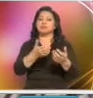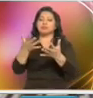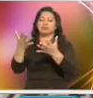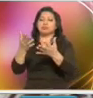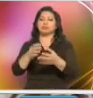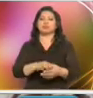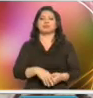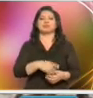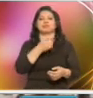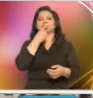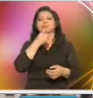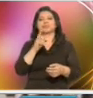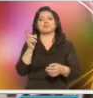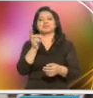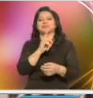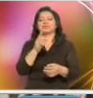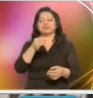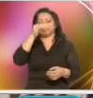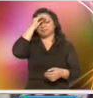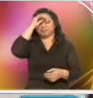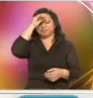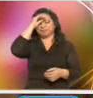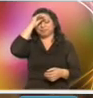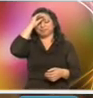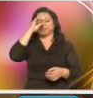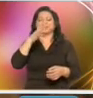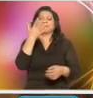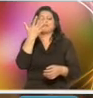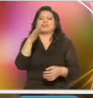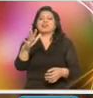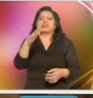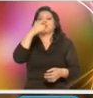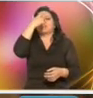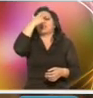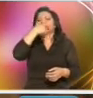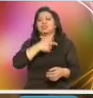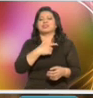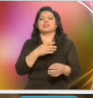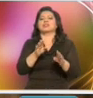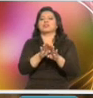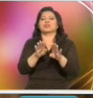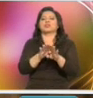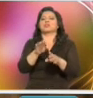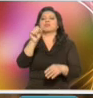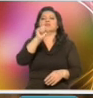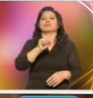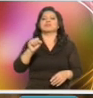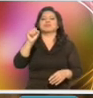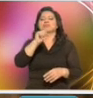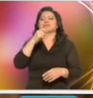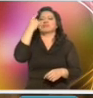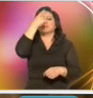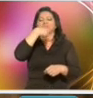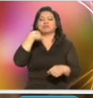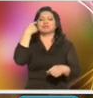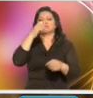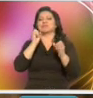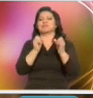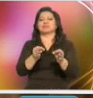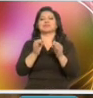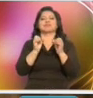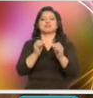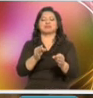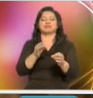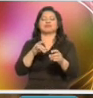dijo, no, pues ya valí, ¿no? Eran las 10 de la noche, ¿a quién trasladan en sábado, horas de oficina? Pues sí, no.